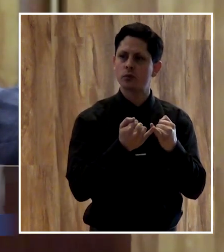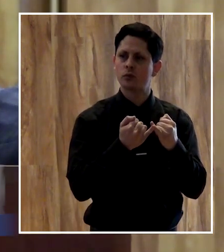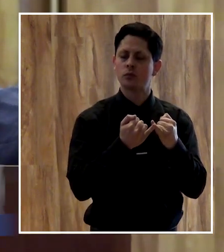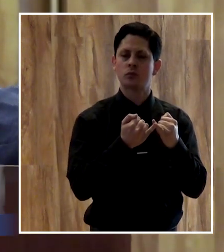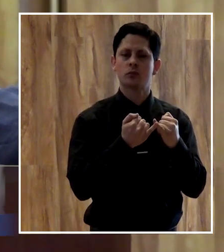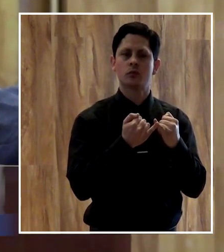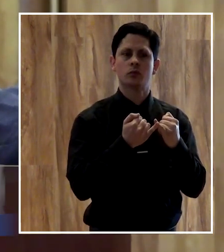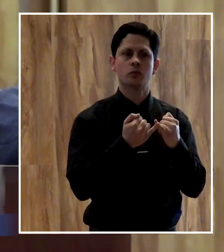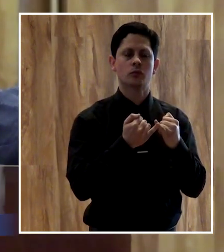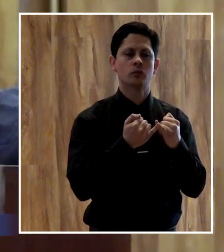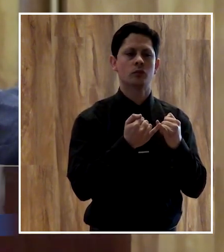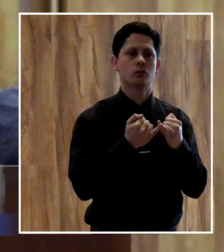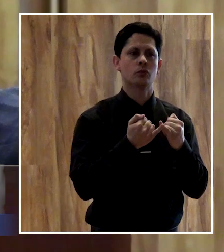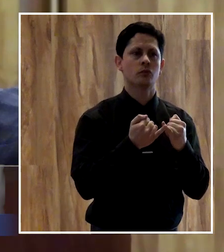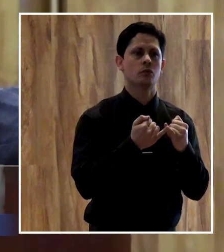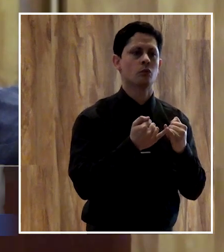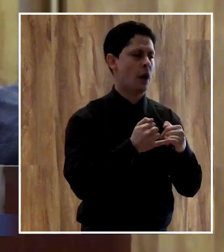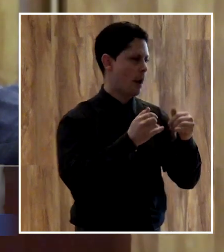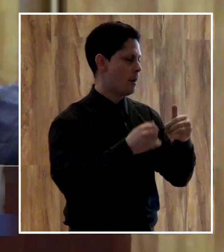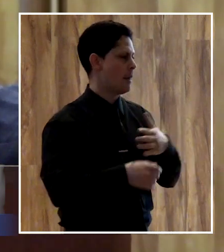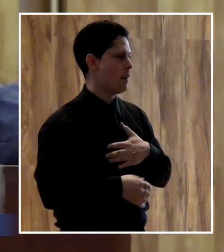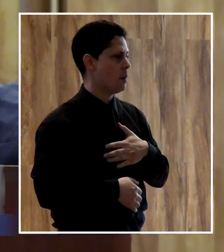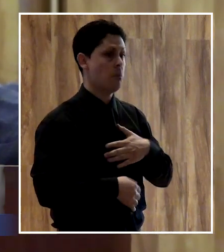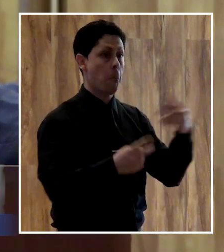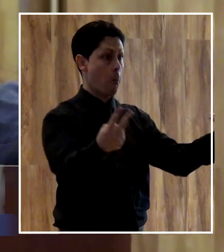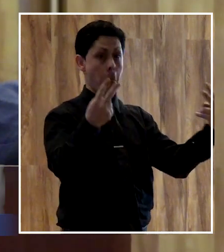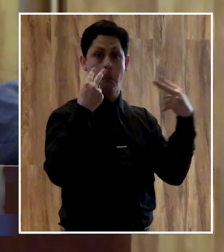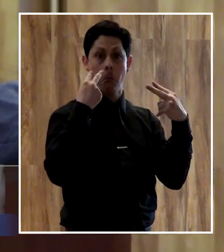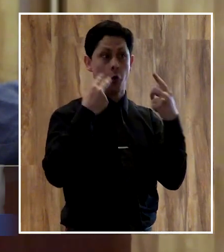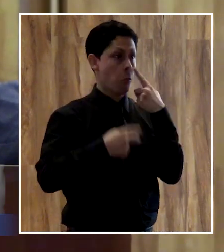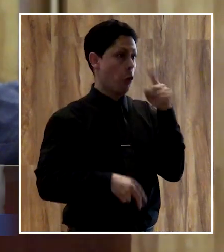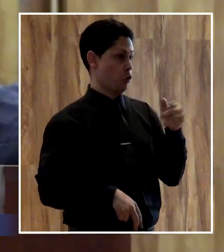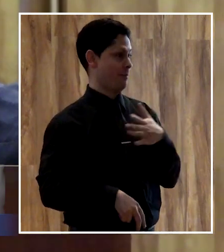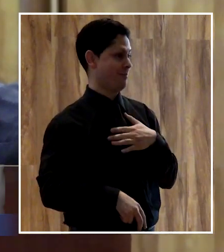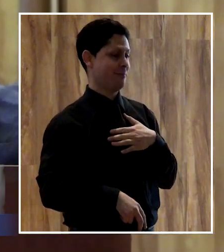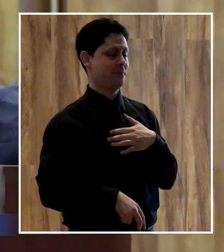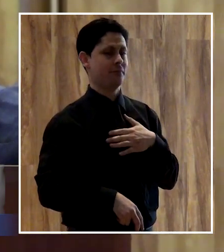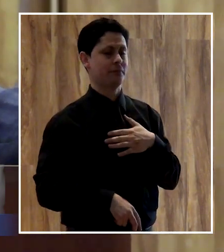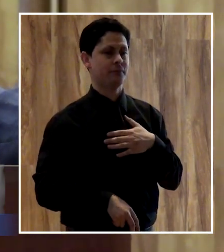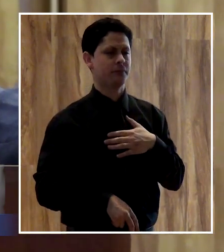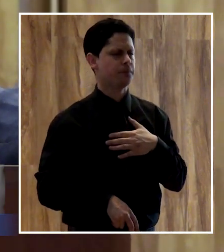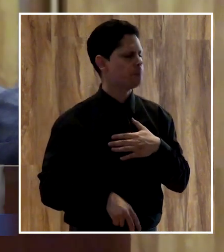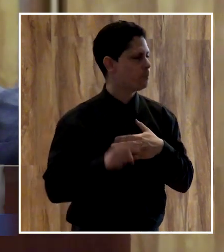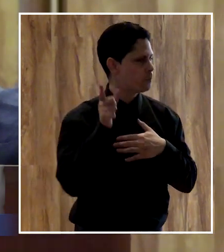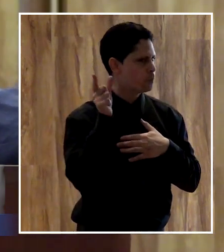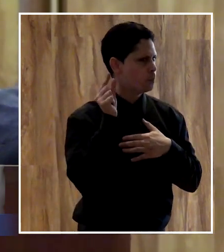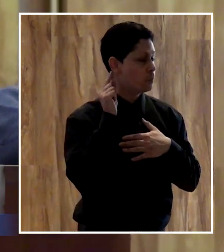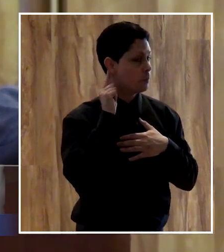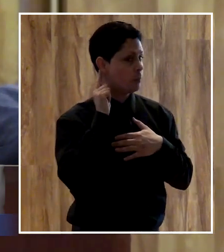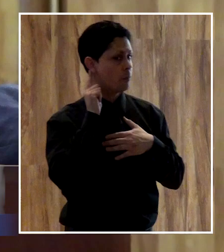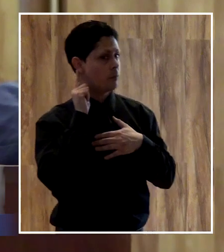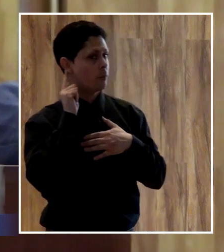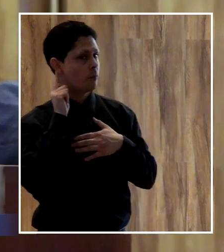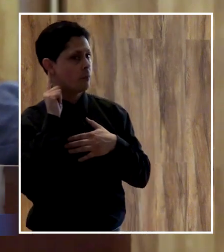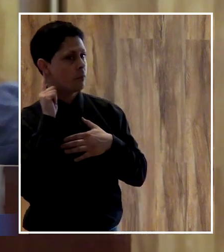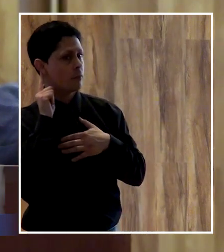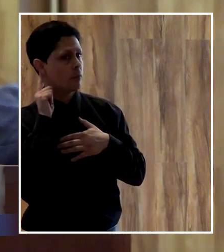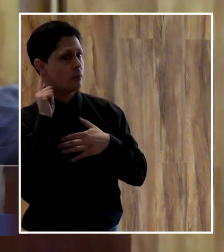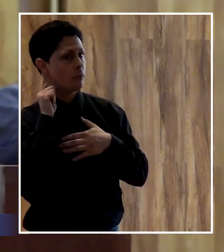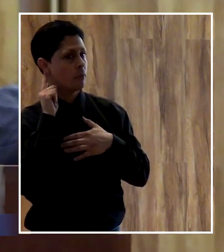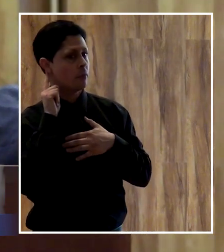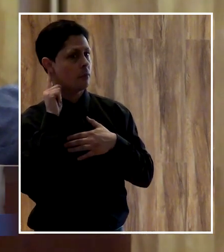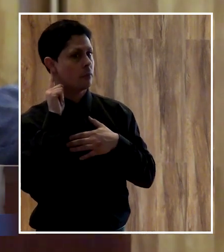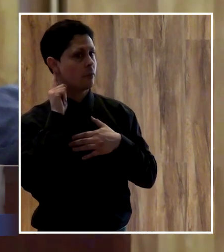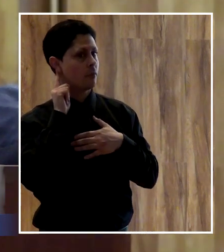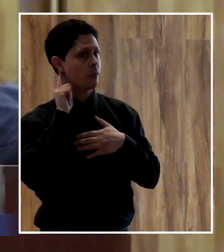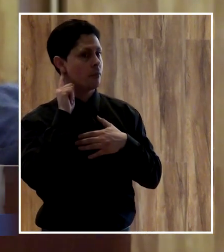amigos, y un saludo muy especial a la gente que no me conoce y que ha tenido la